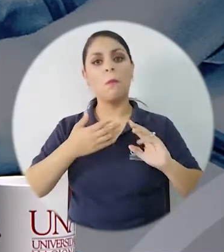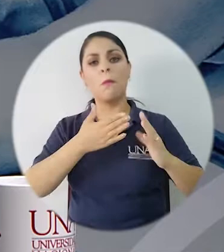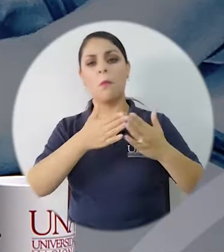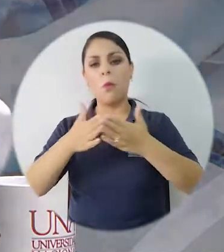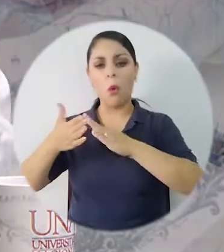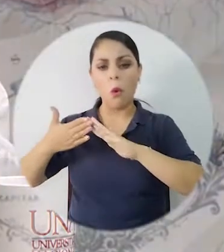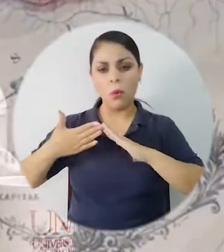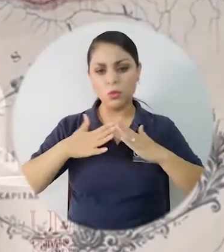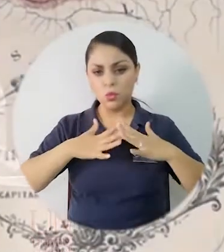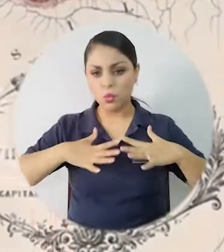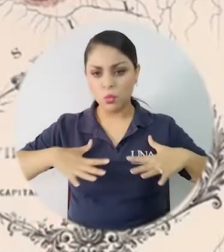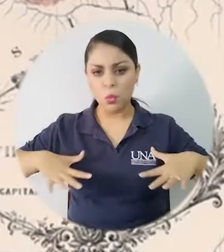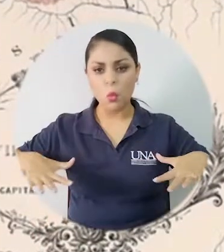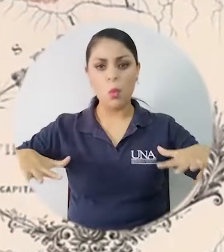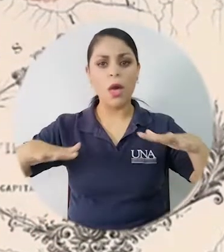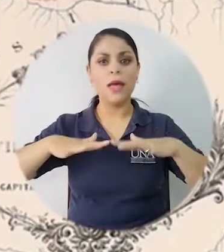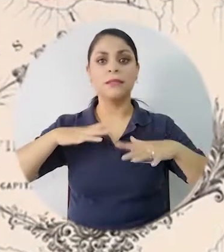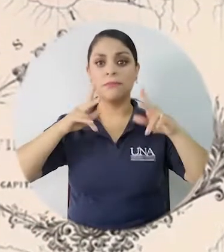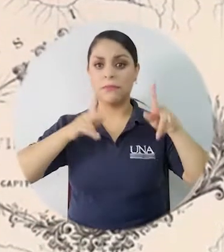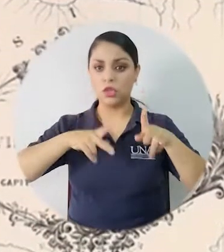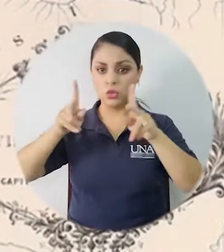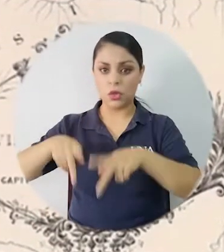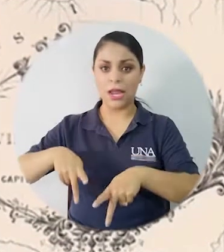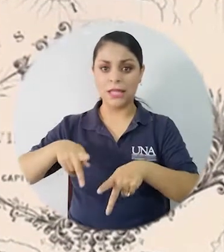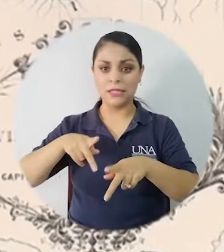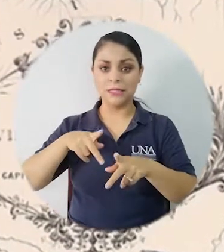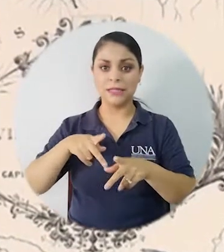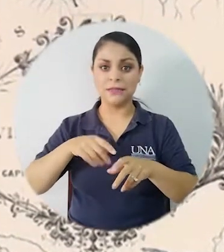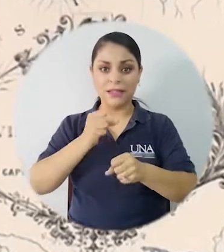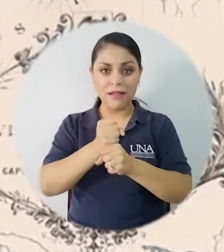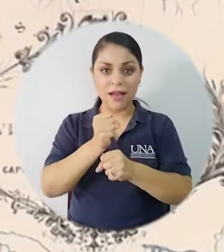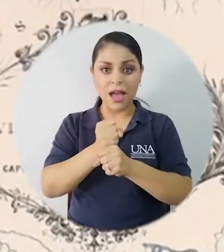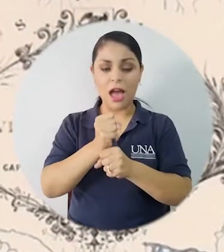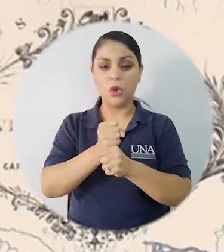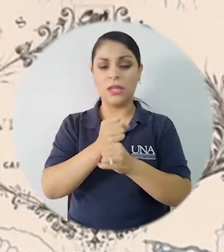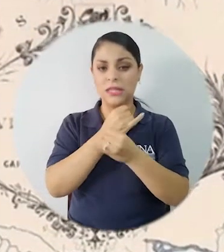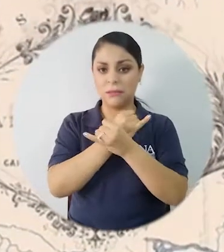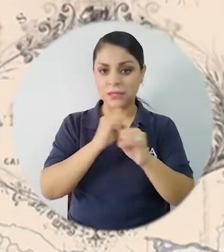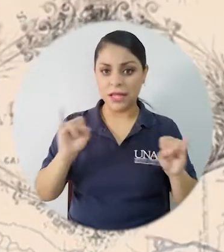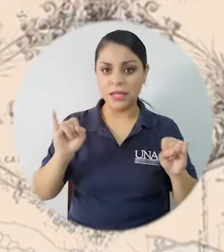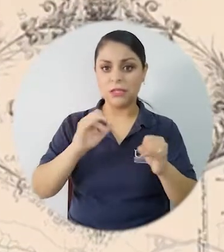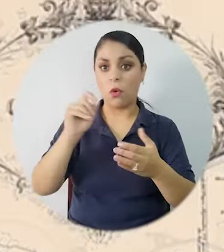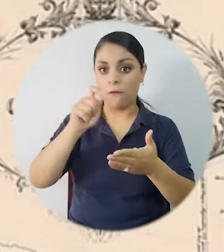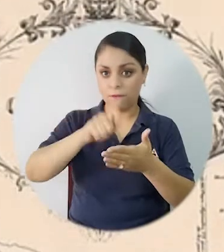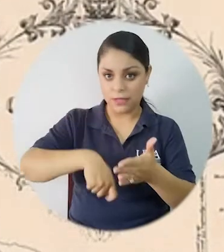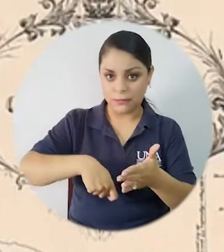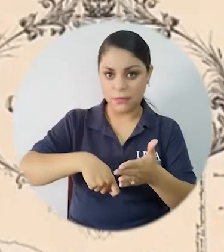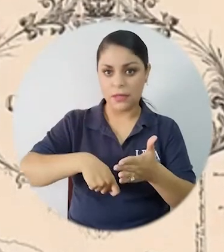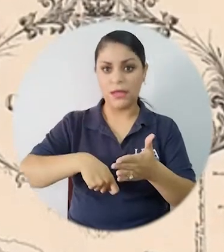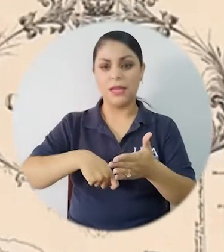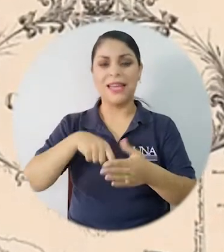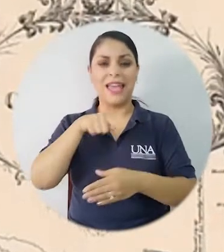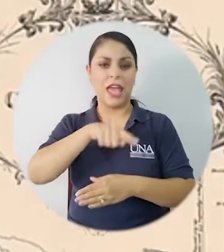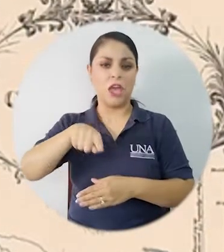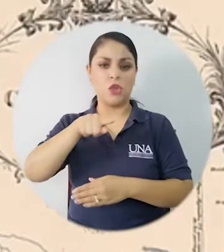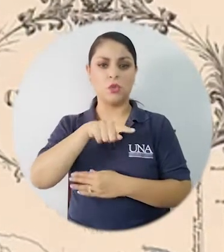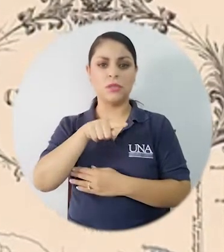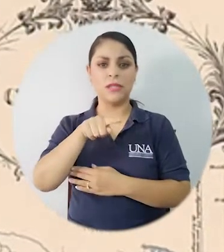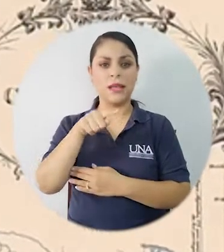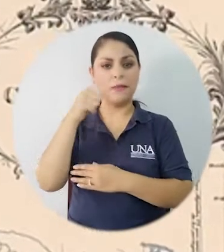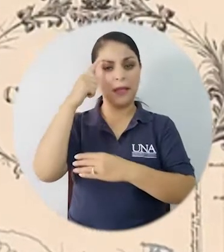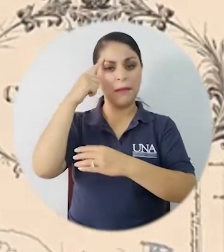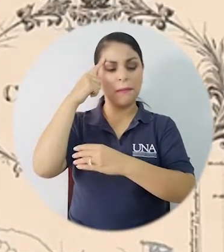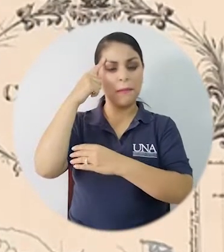la población, que todas las personas que tuvieron que ver con la independencia, con la firma, eran asiduos lectores de Montesquieu o